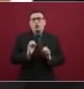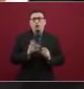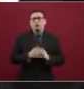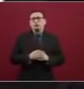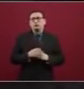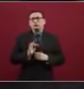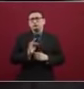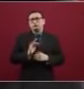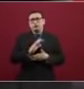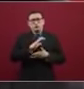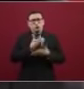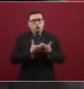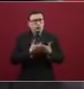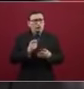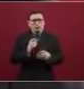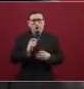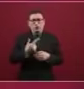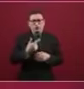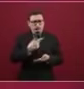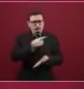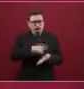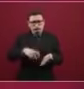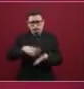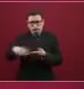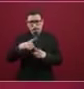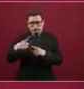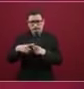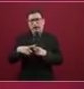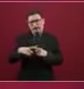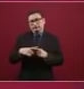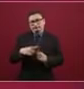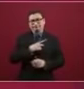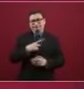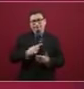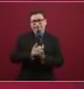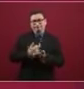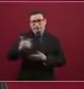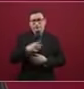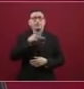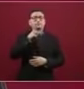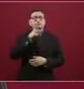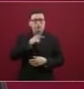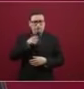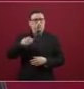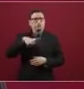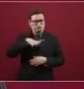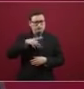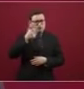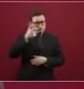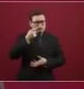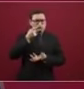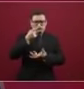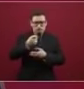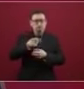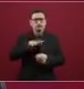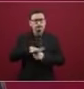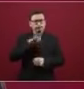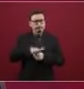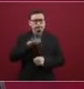de adquisiciones, se debe de pagar. Y Pemex tiene recursos